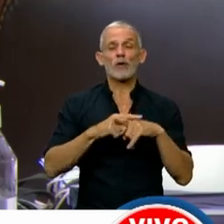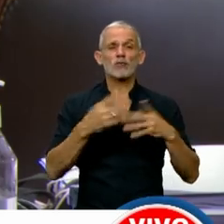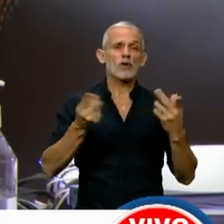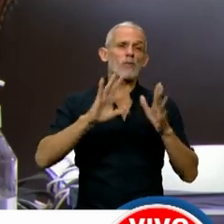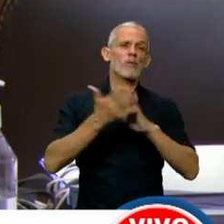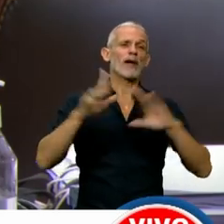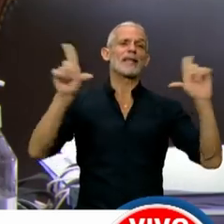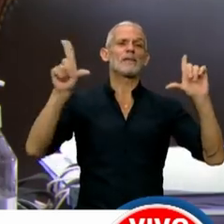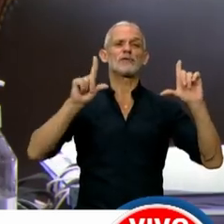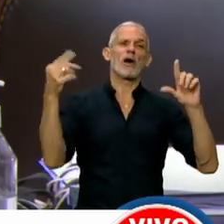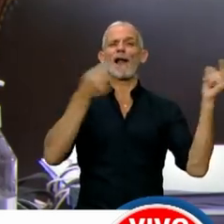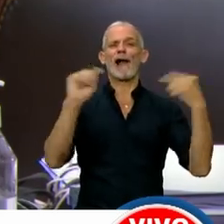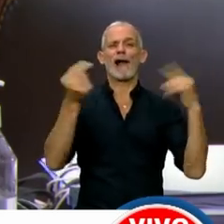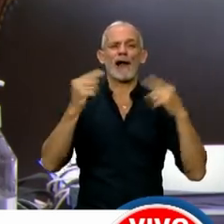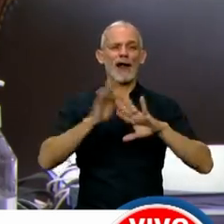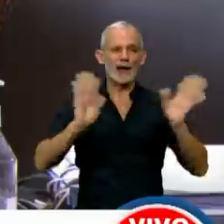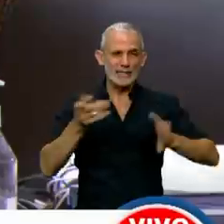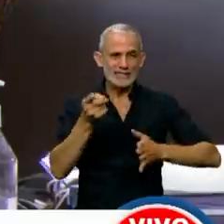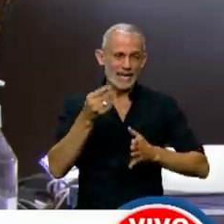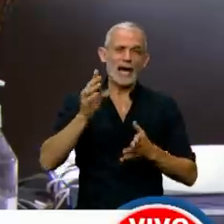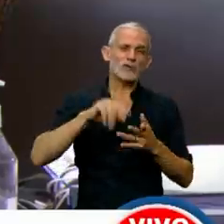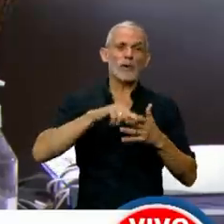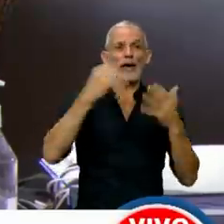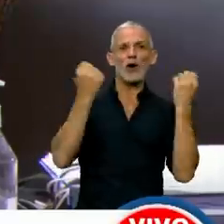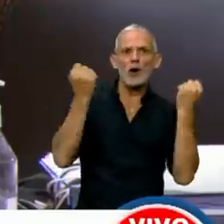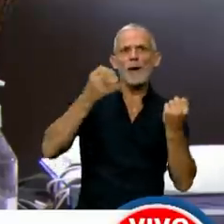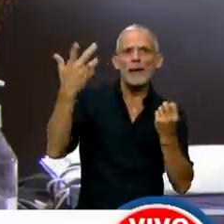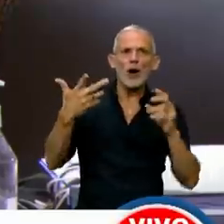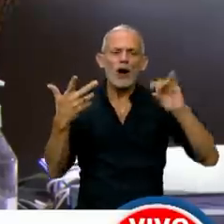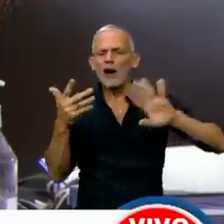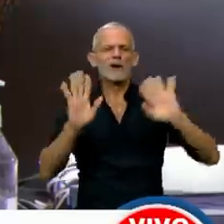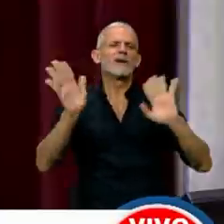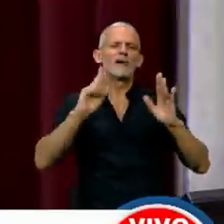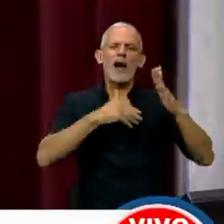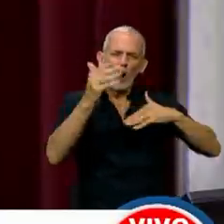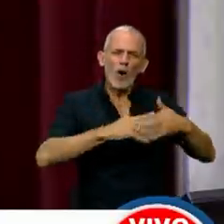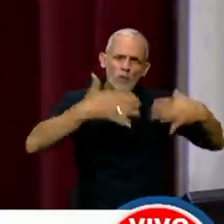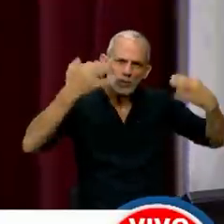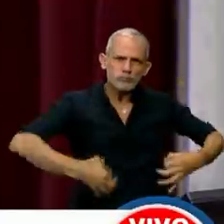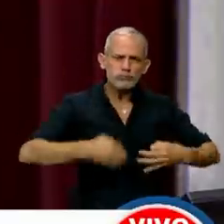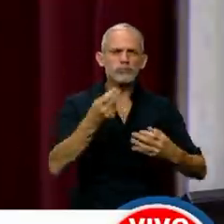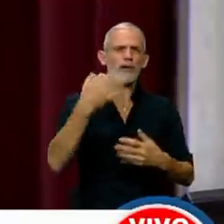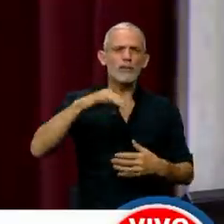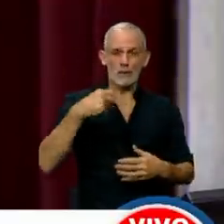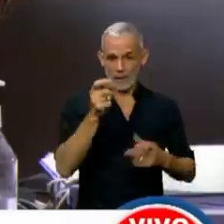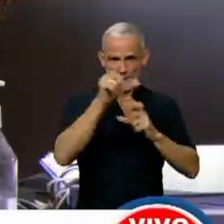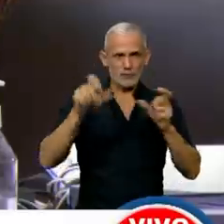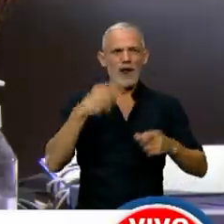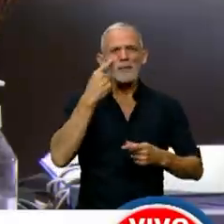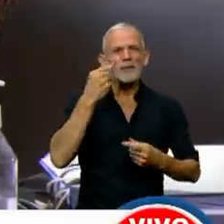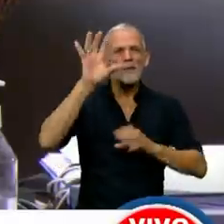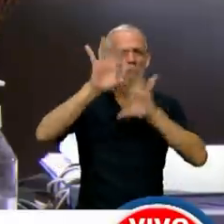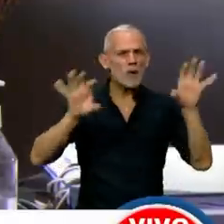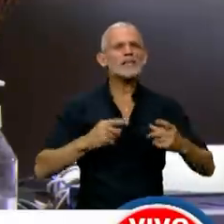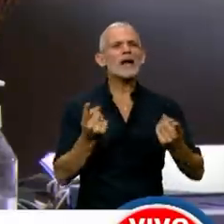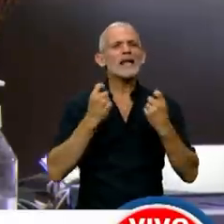medios de televisión de cuestiones económicas sino que hay obras concretas que quienes vivimos en la provincia